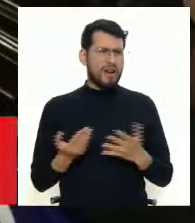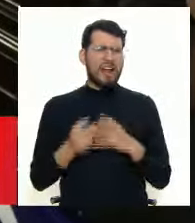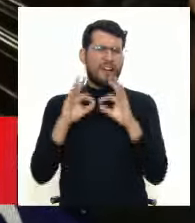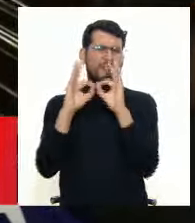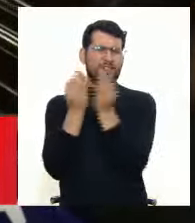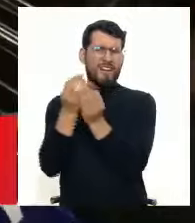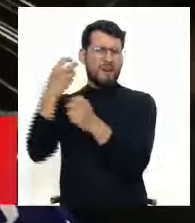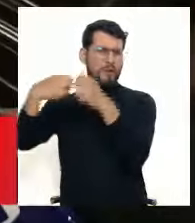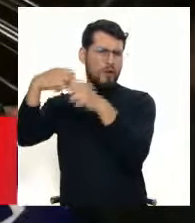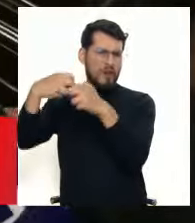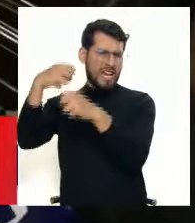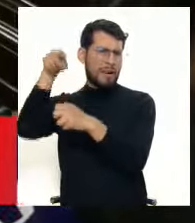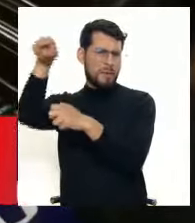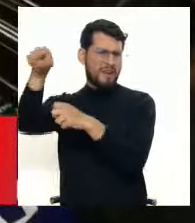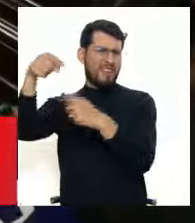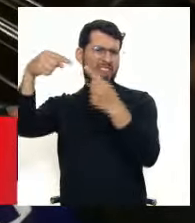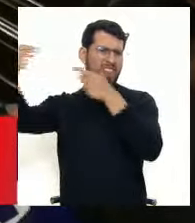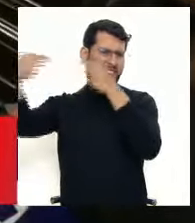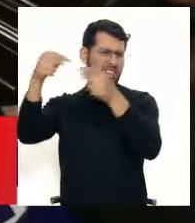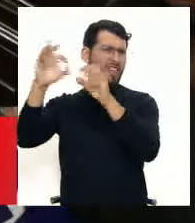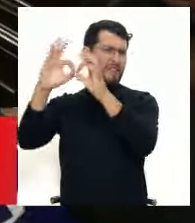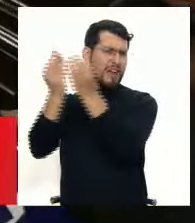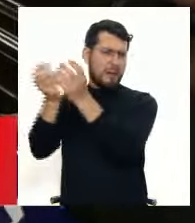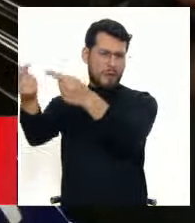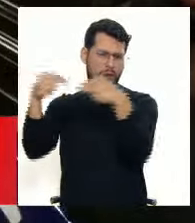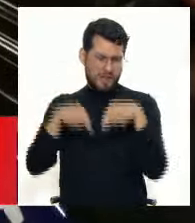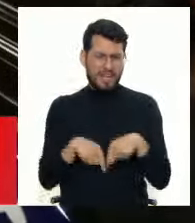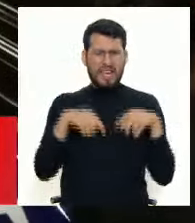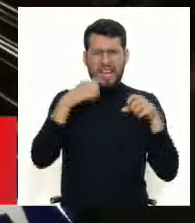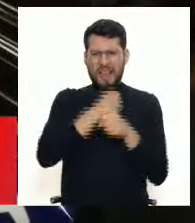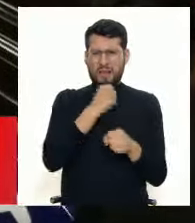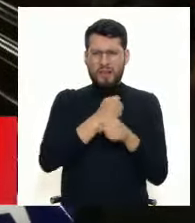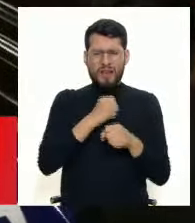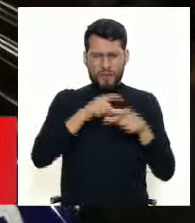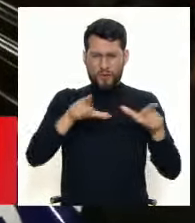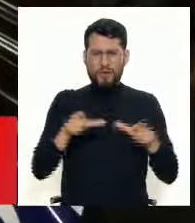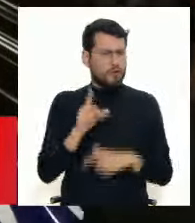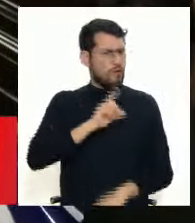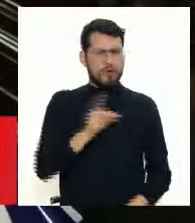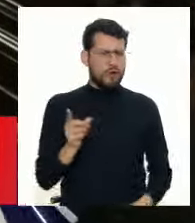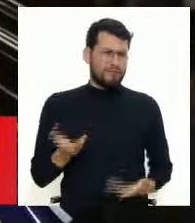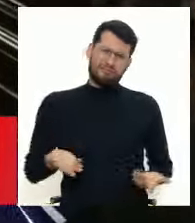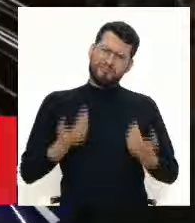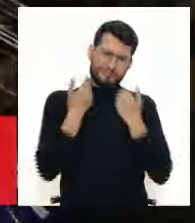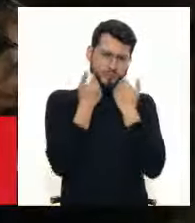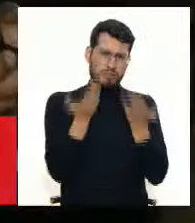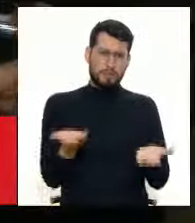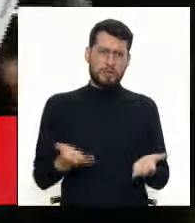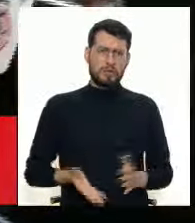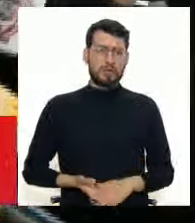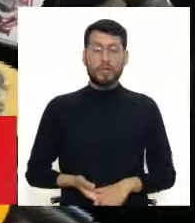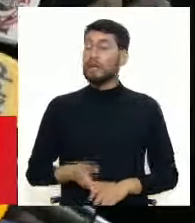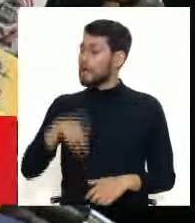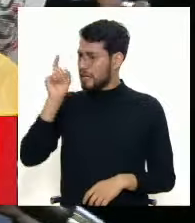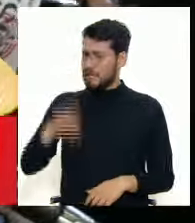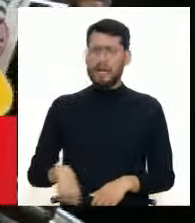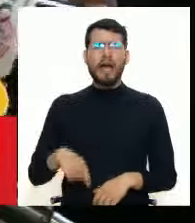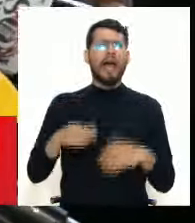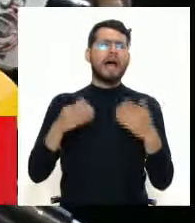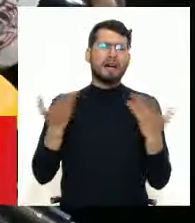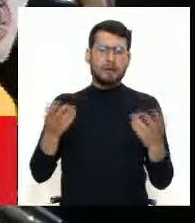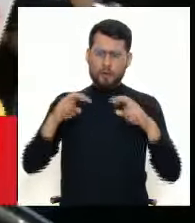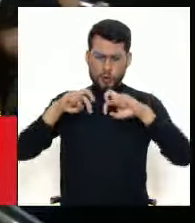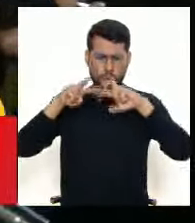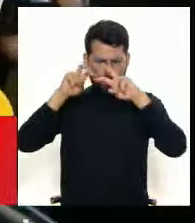de una familia, las disfunciones familiares no las deberían de traer a un centro de trabajo, es una vergüenza. Debería ya de abrirse